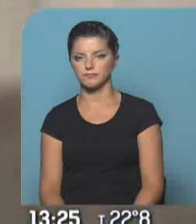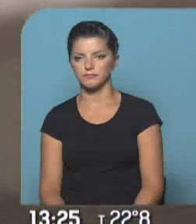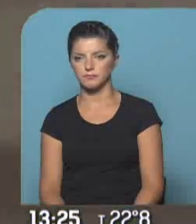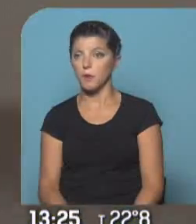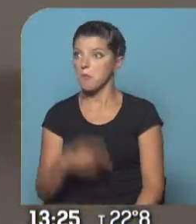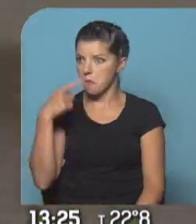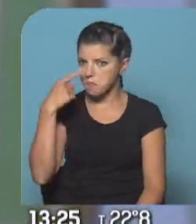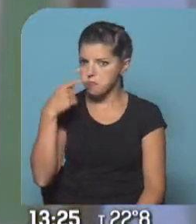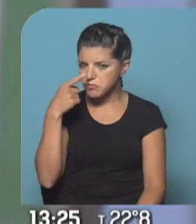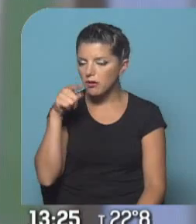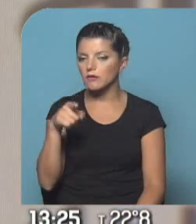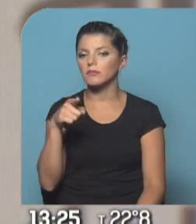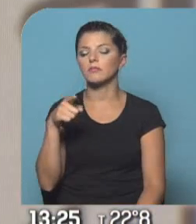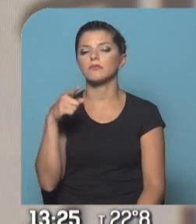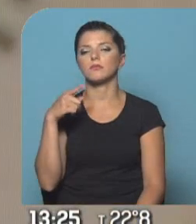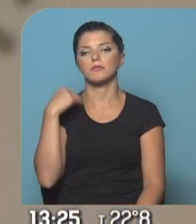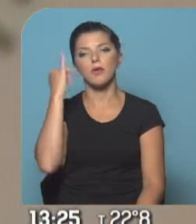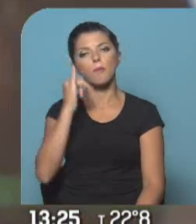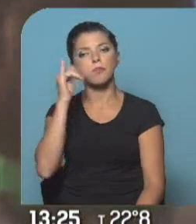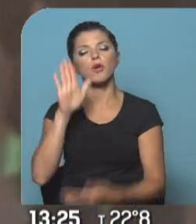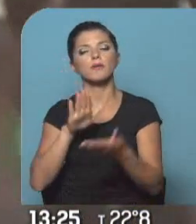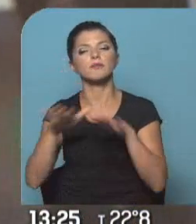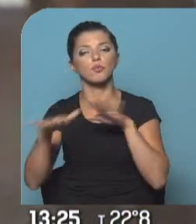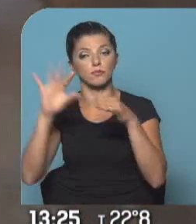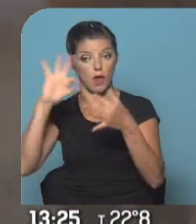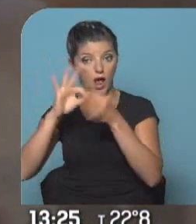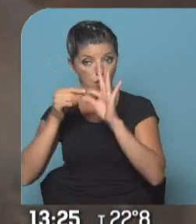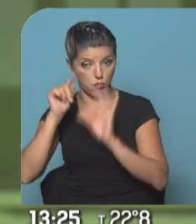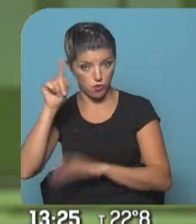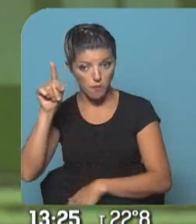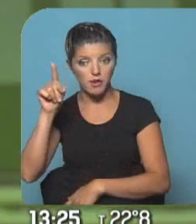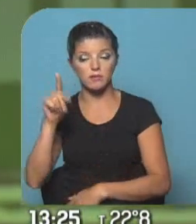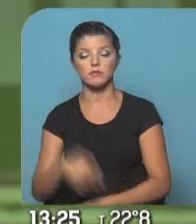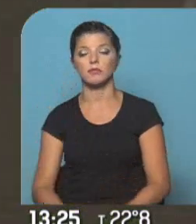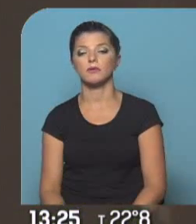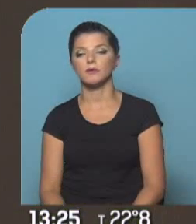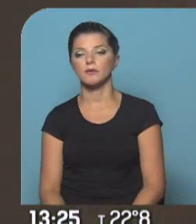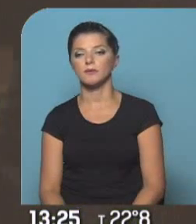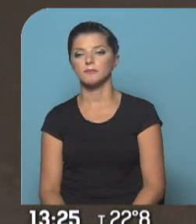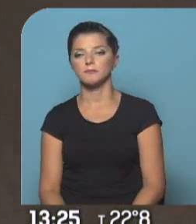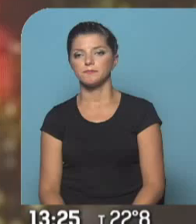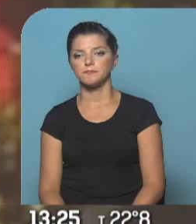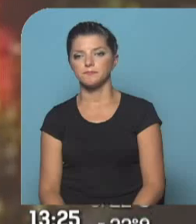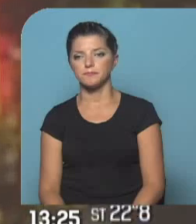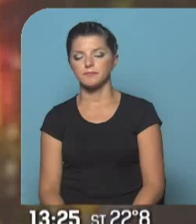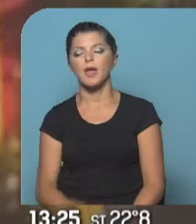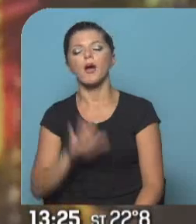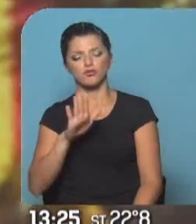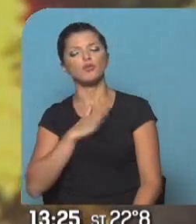Interesante el repaso que hacíamos de lo que está pasando en Europa a la luz de del intento independentista de Cataluña. Pero la pregunta